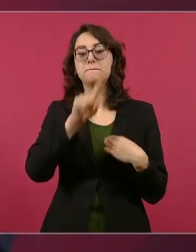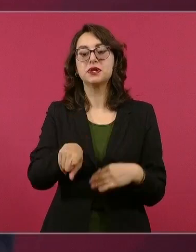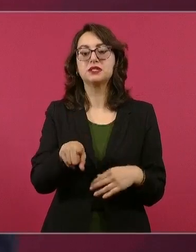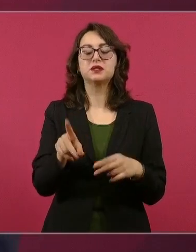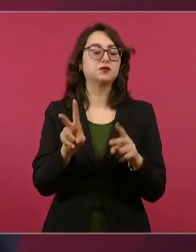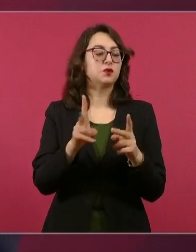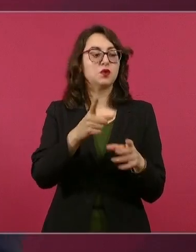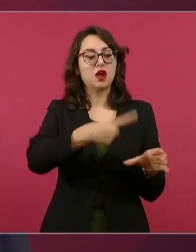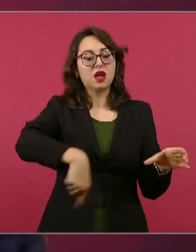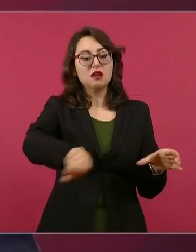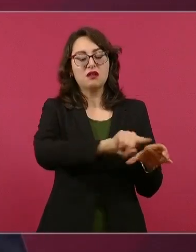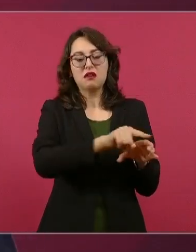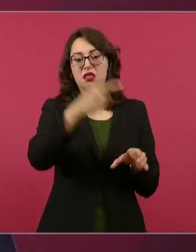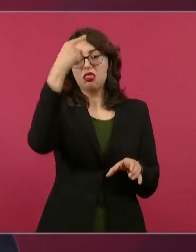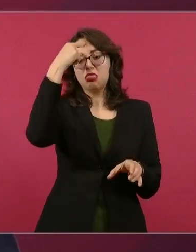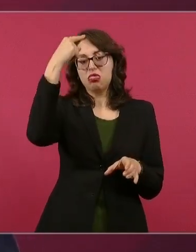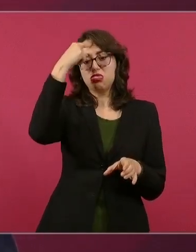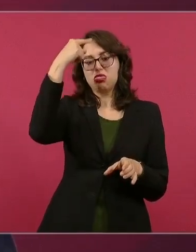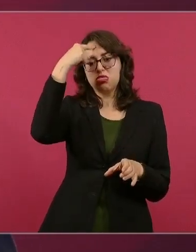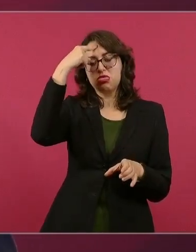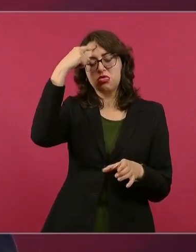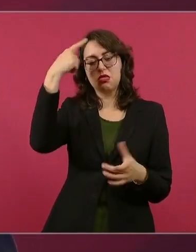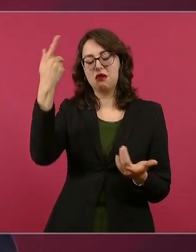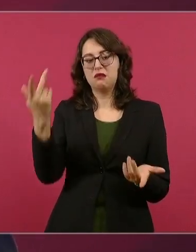del bloque conservador.